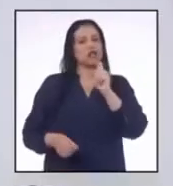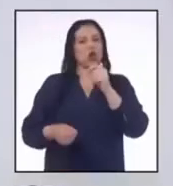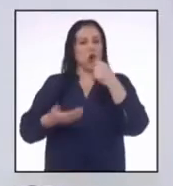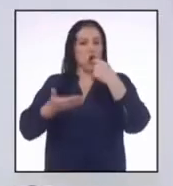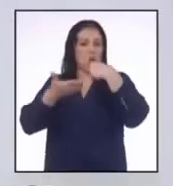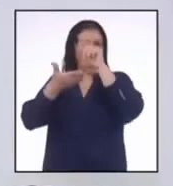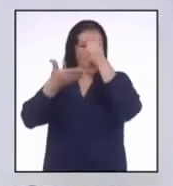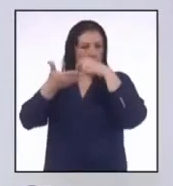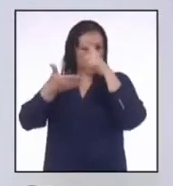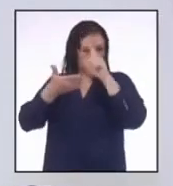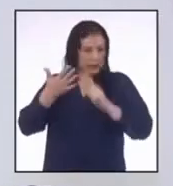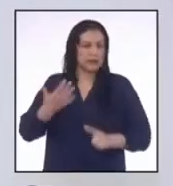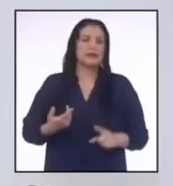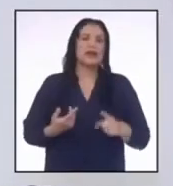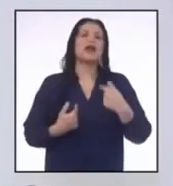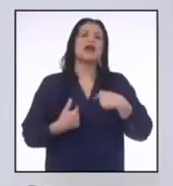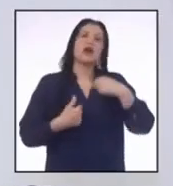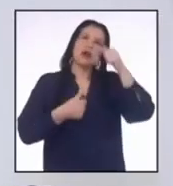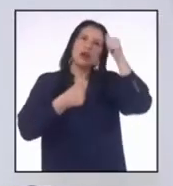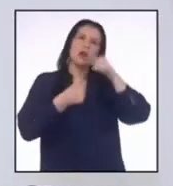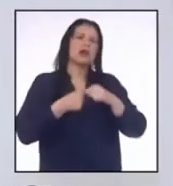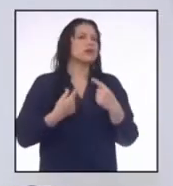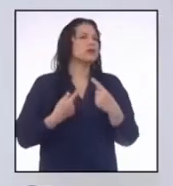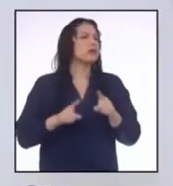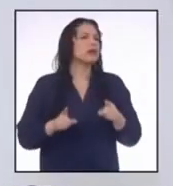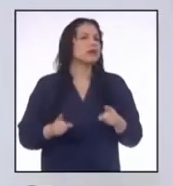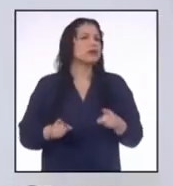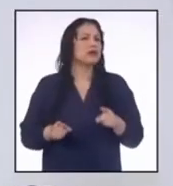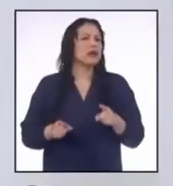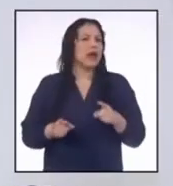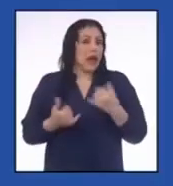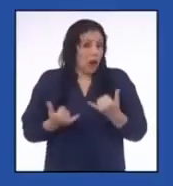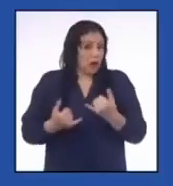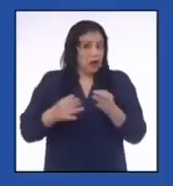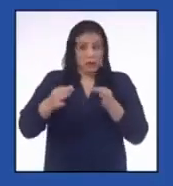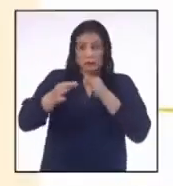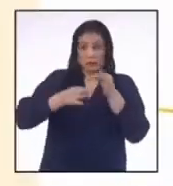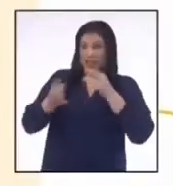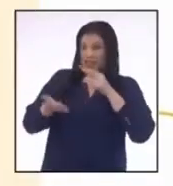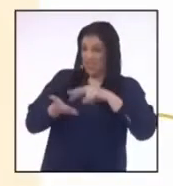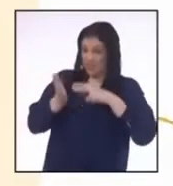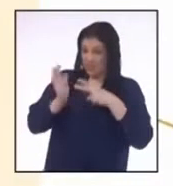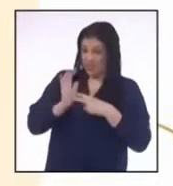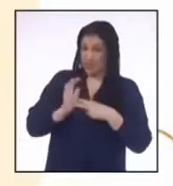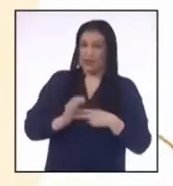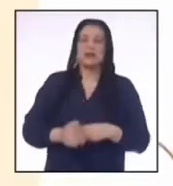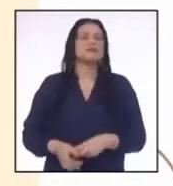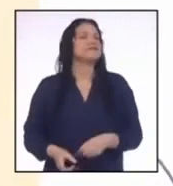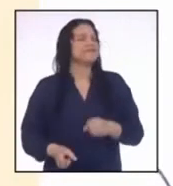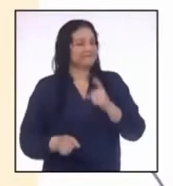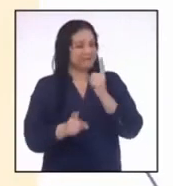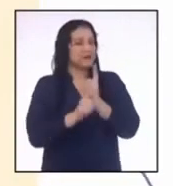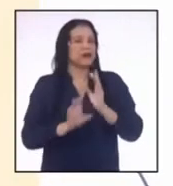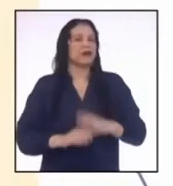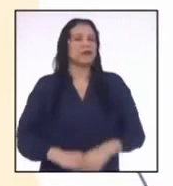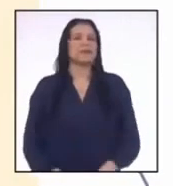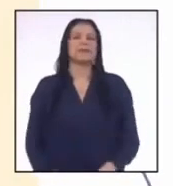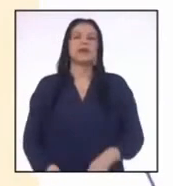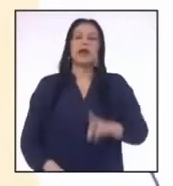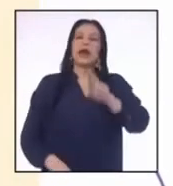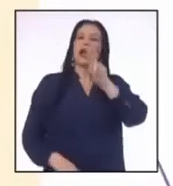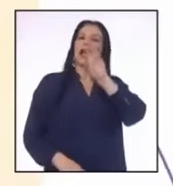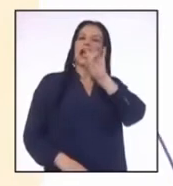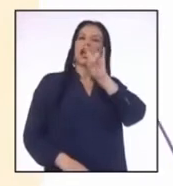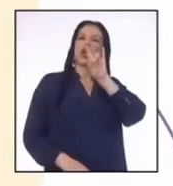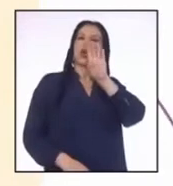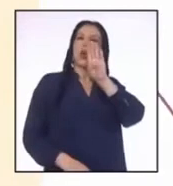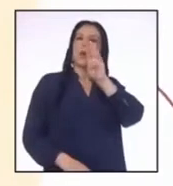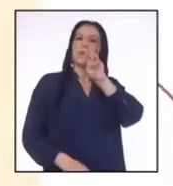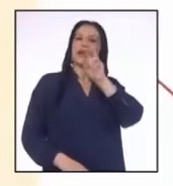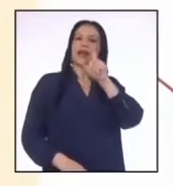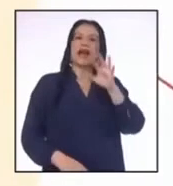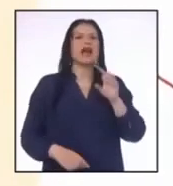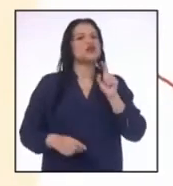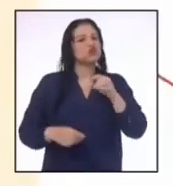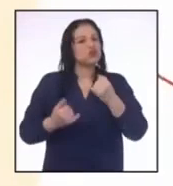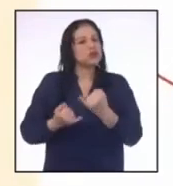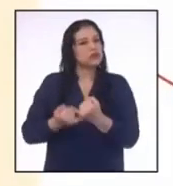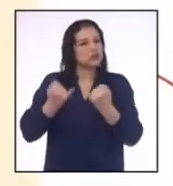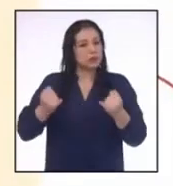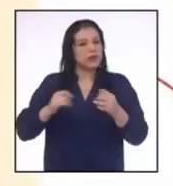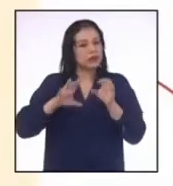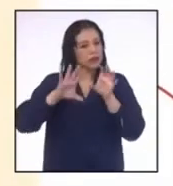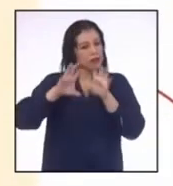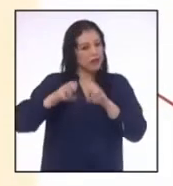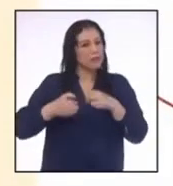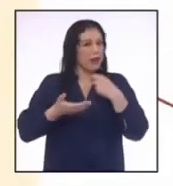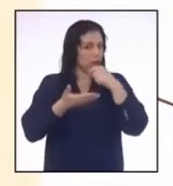cotejo. Yo también lo recuerdo, profesora, pero ¿nos va a explicar? Claro que sí. La rúbrica es un instrumento